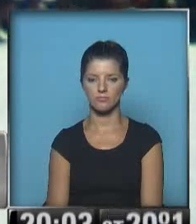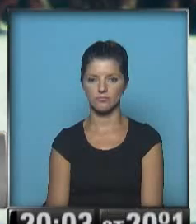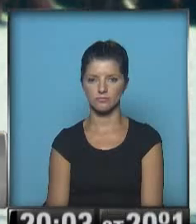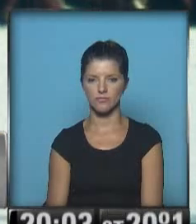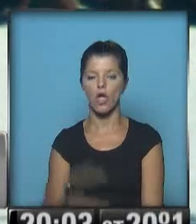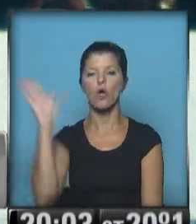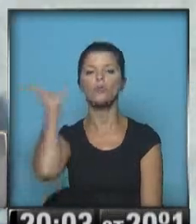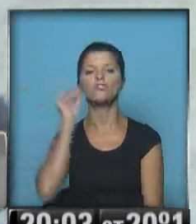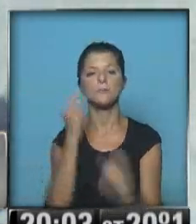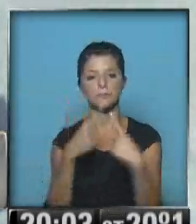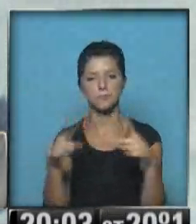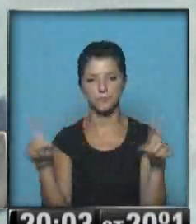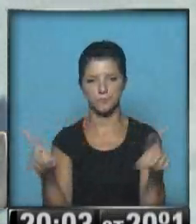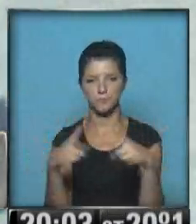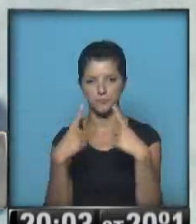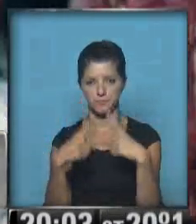libertad